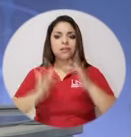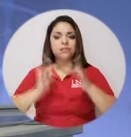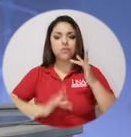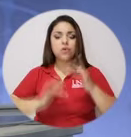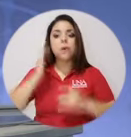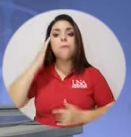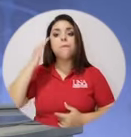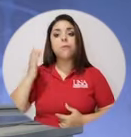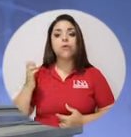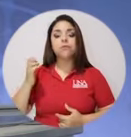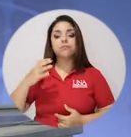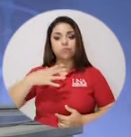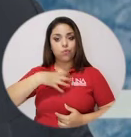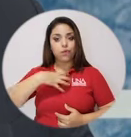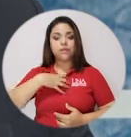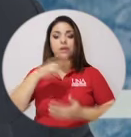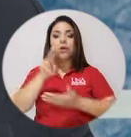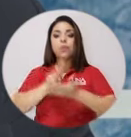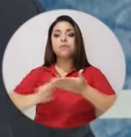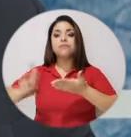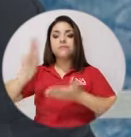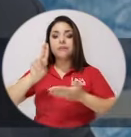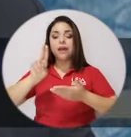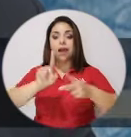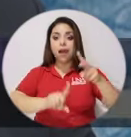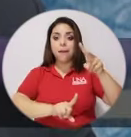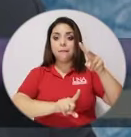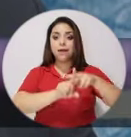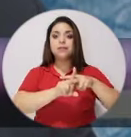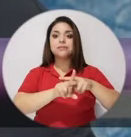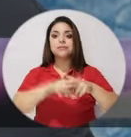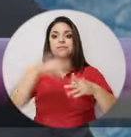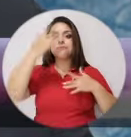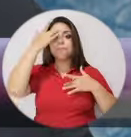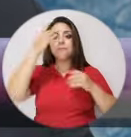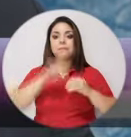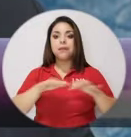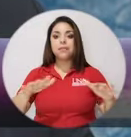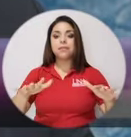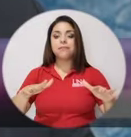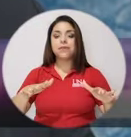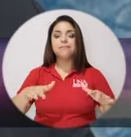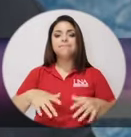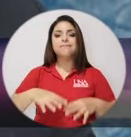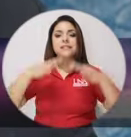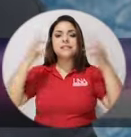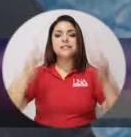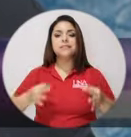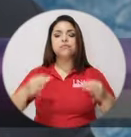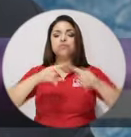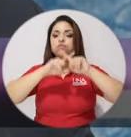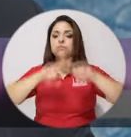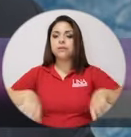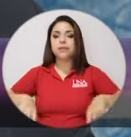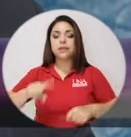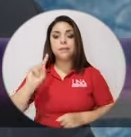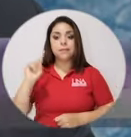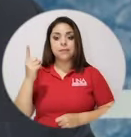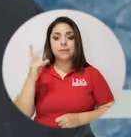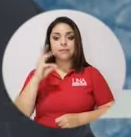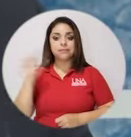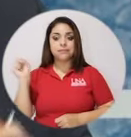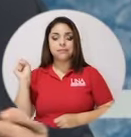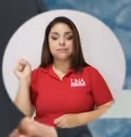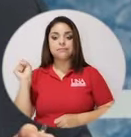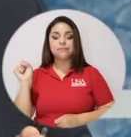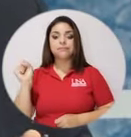el caso de nuestra universidad, cuando aparece la pandemia, se decide la suspensión en el primer ciclo y